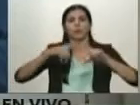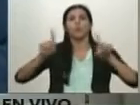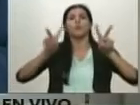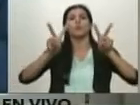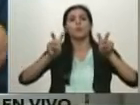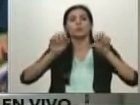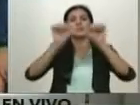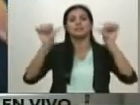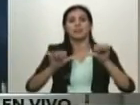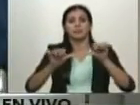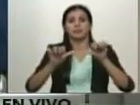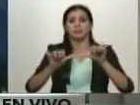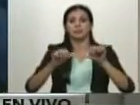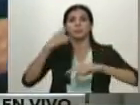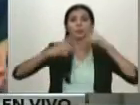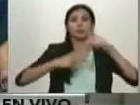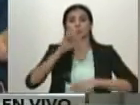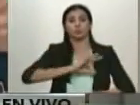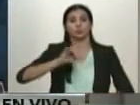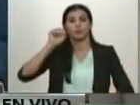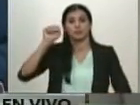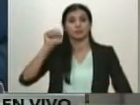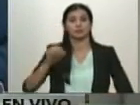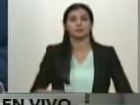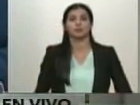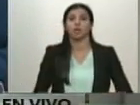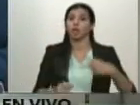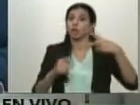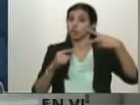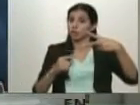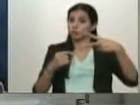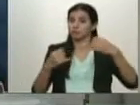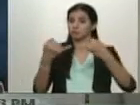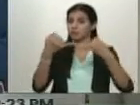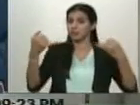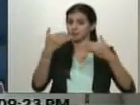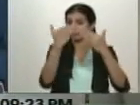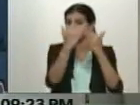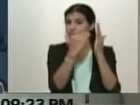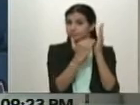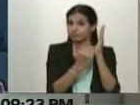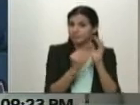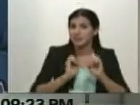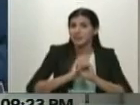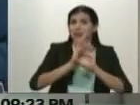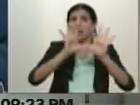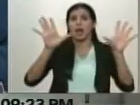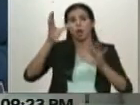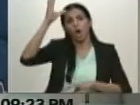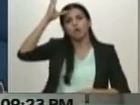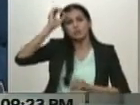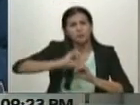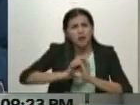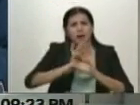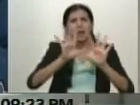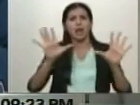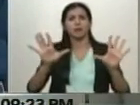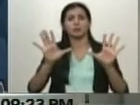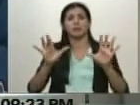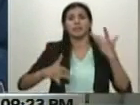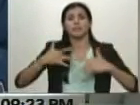socialista. Las líneas, los conceptos están claros, están dados. Las acciones son